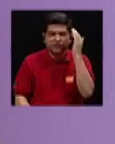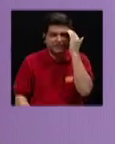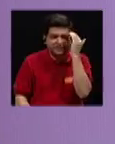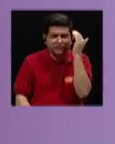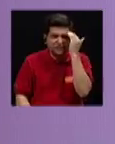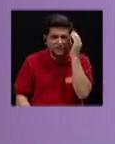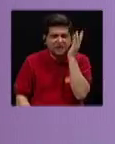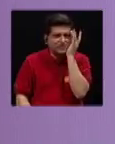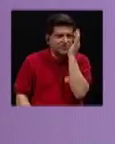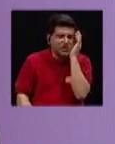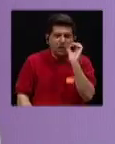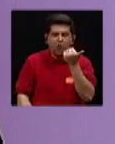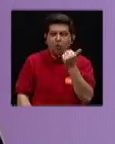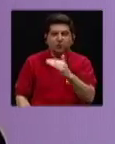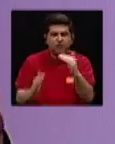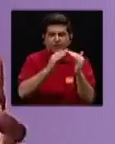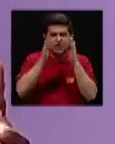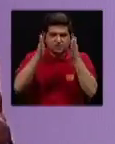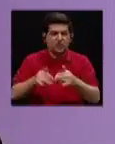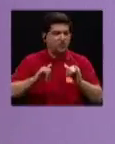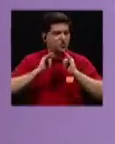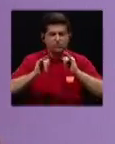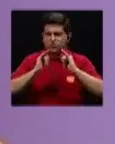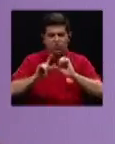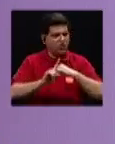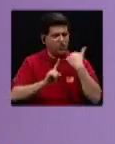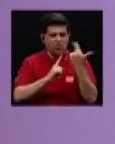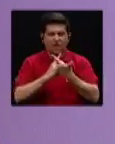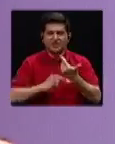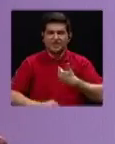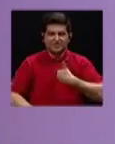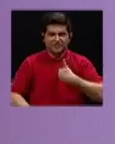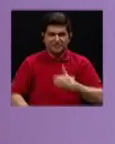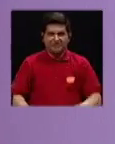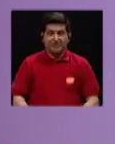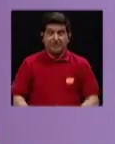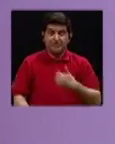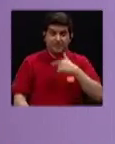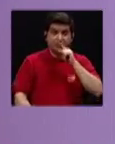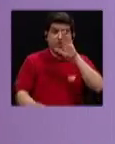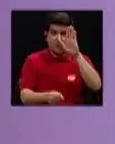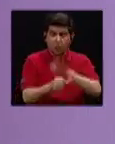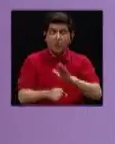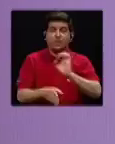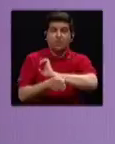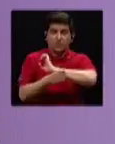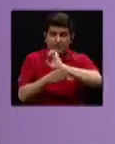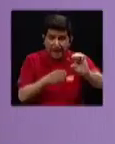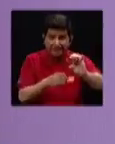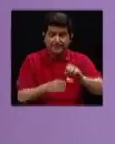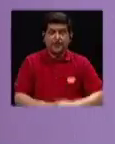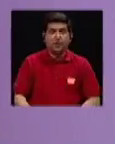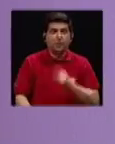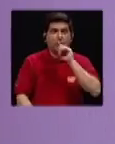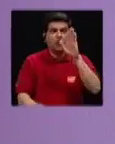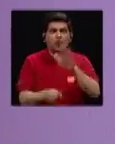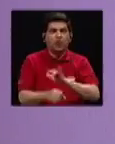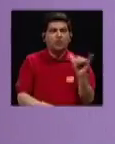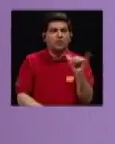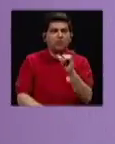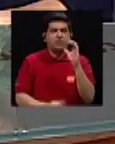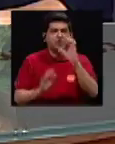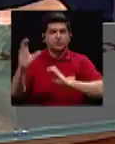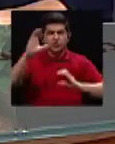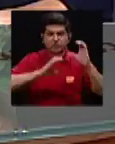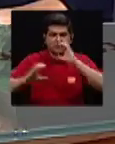somos conscientes y que nos preocupamos por las otras ciudadanas que están en desigualdad social y que tenemos un compromiso ético y